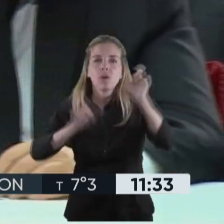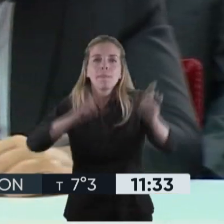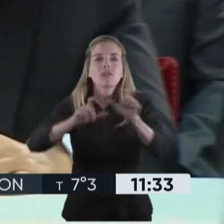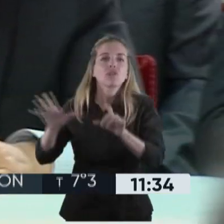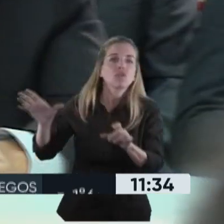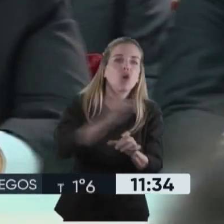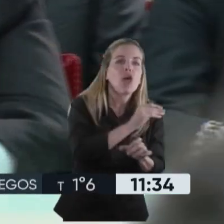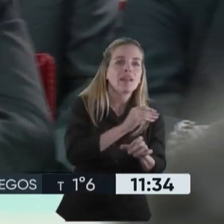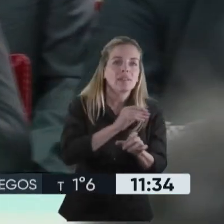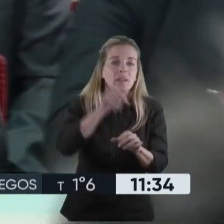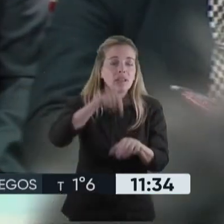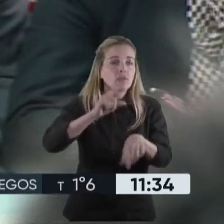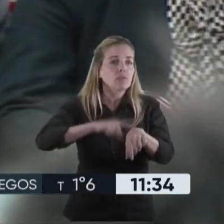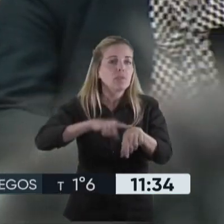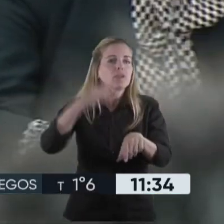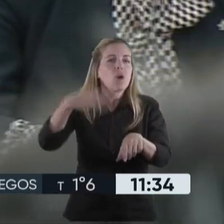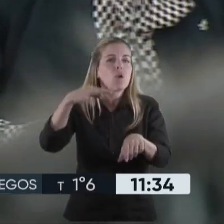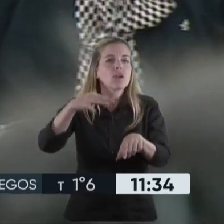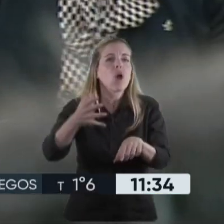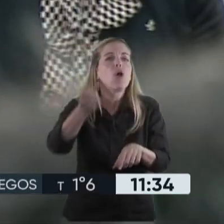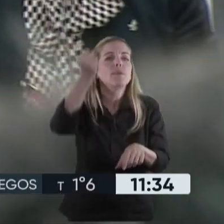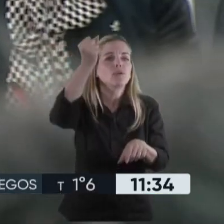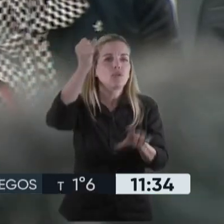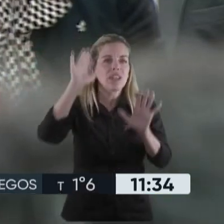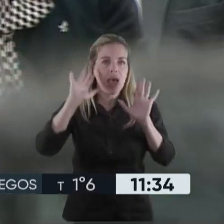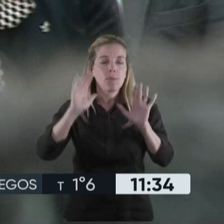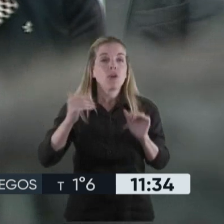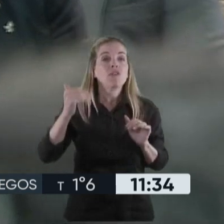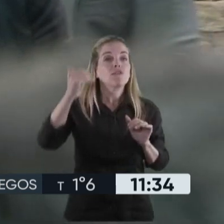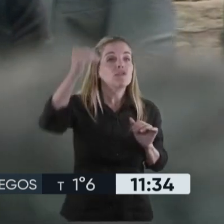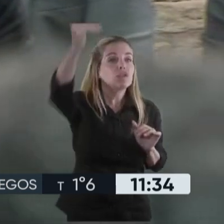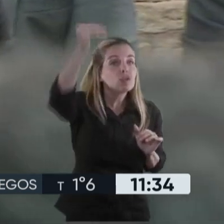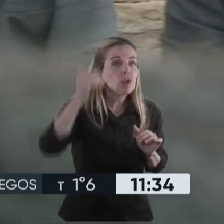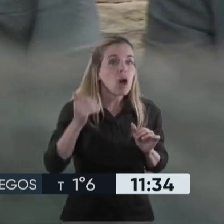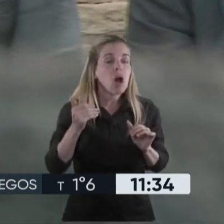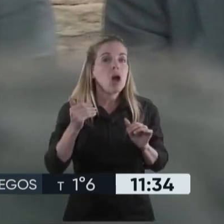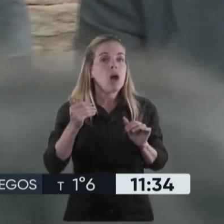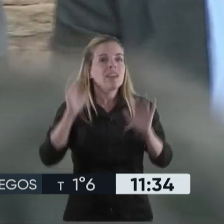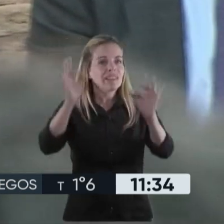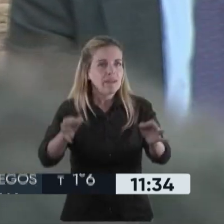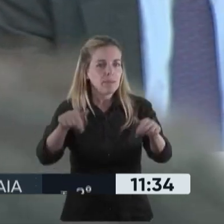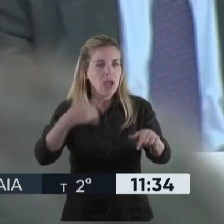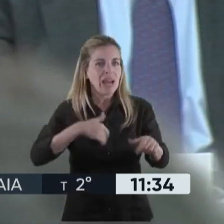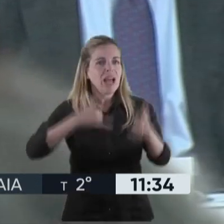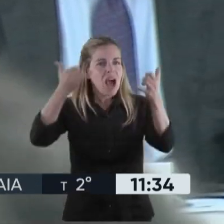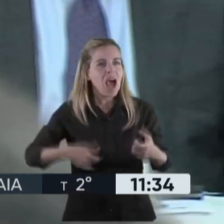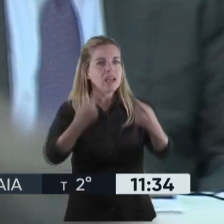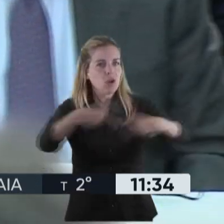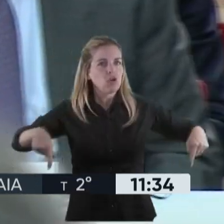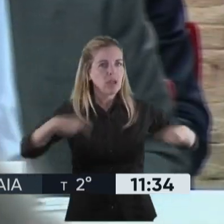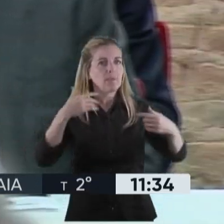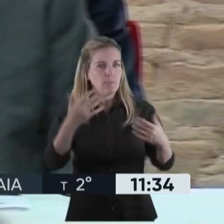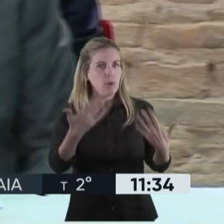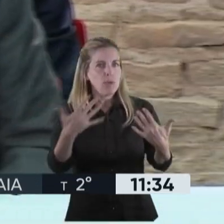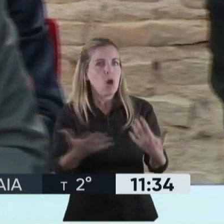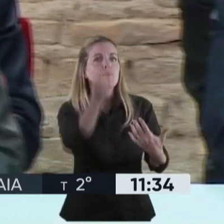Tenemos una oportunidad única, porque el futuro demanda todo lo que la Argentina tiene. Si la dejamos pasar,